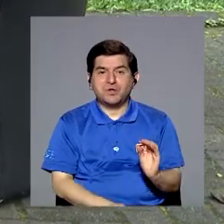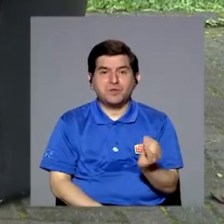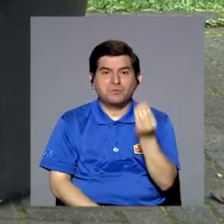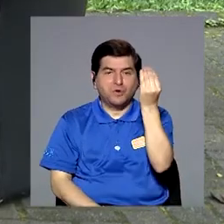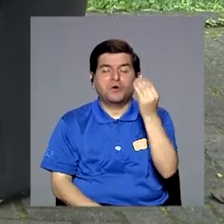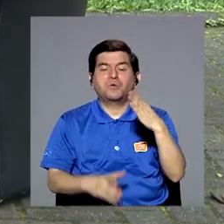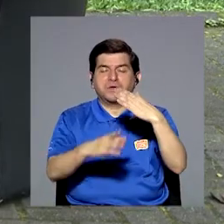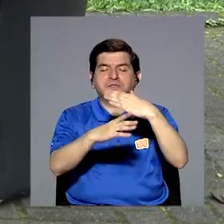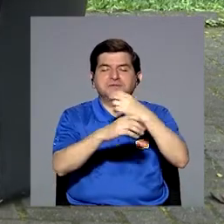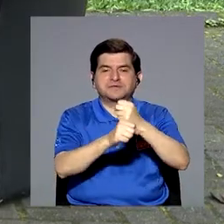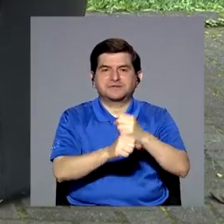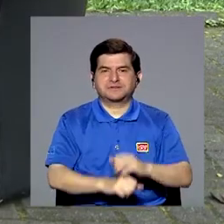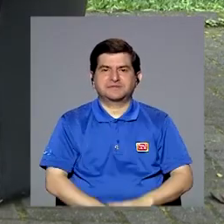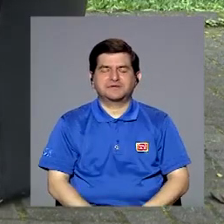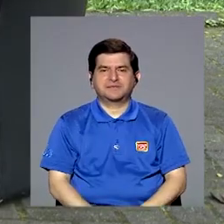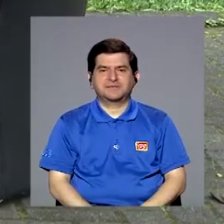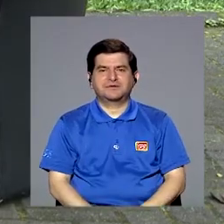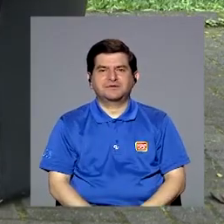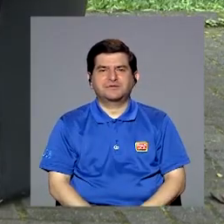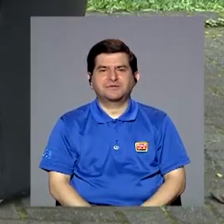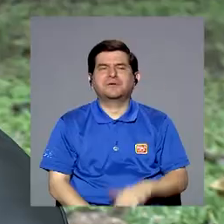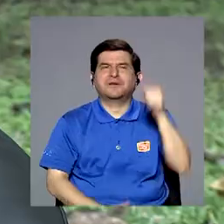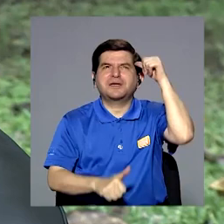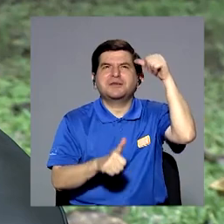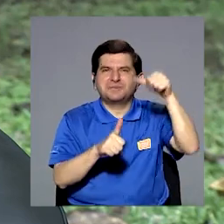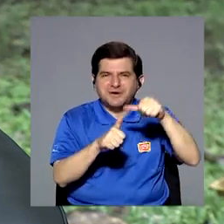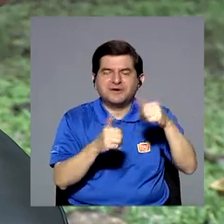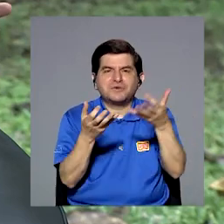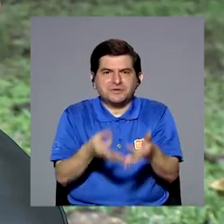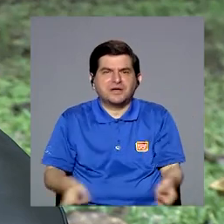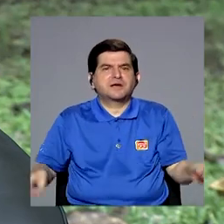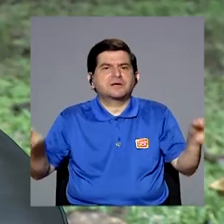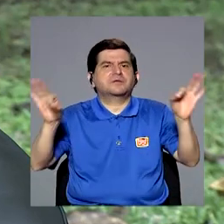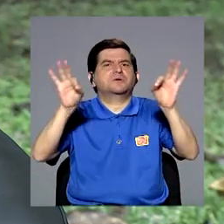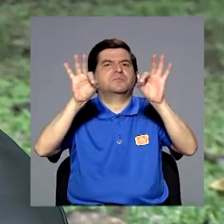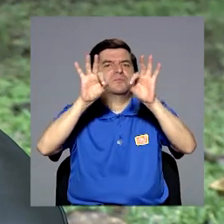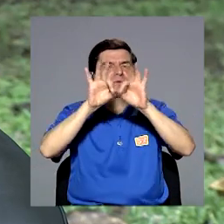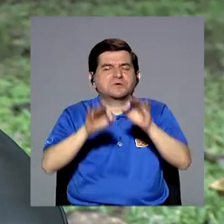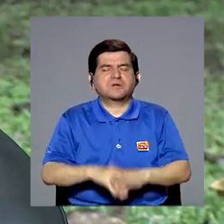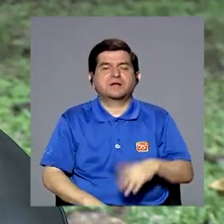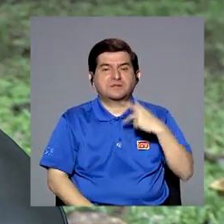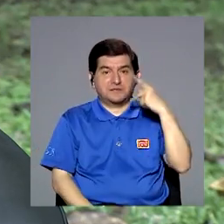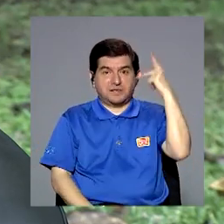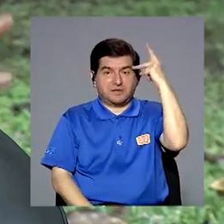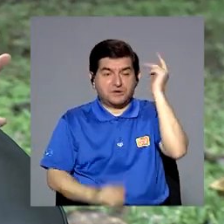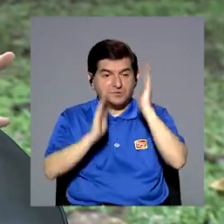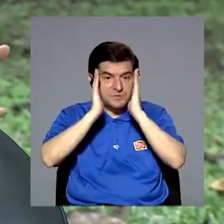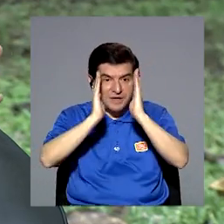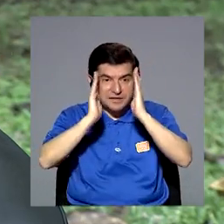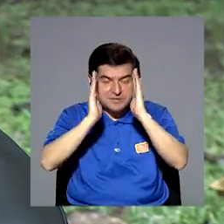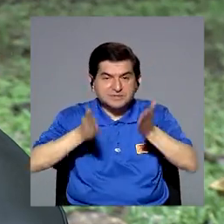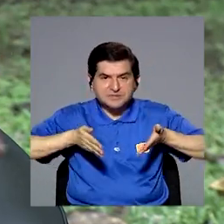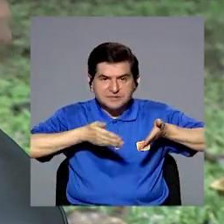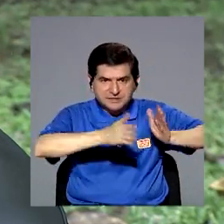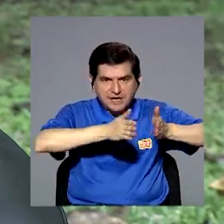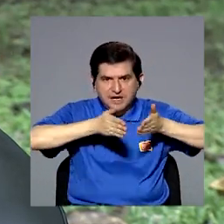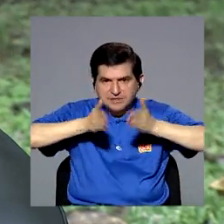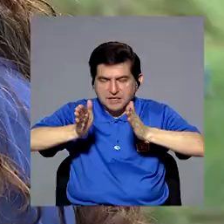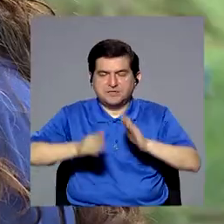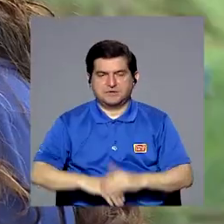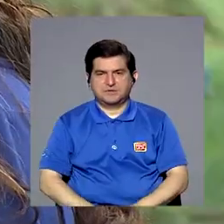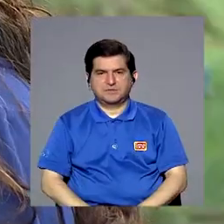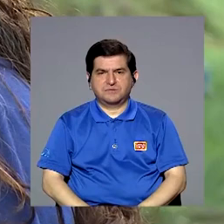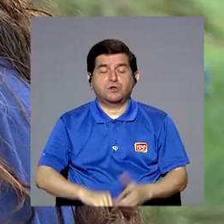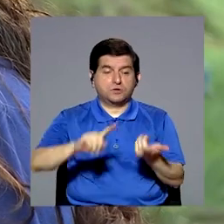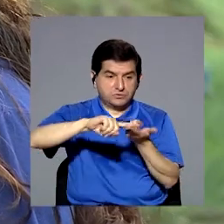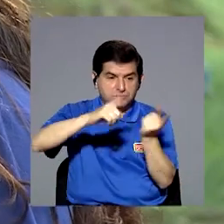pueden hacer eso. Y entonces, nada más tal vez retomar la importancia también, digamos, de los papás que estén pendientes de sus hijos. Que estén